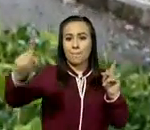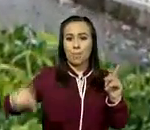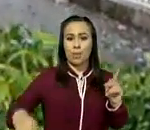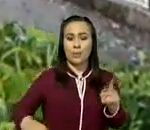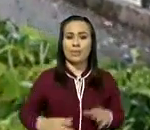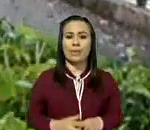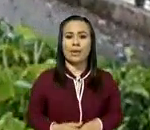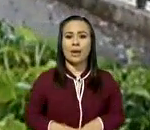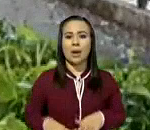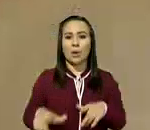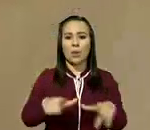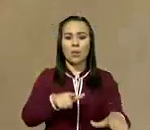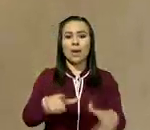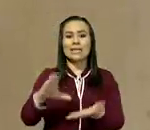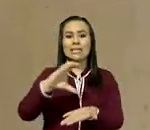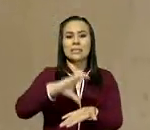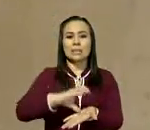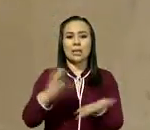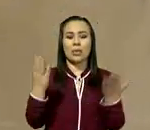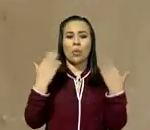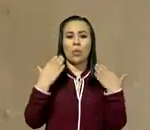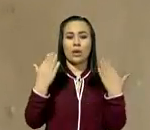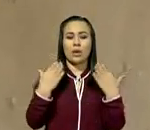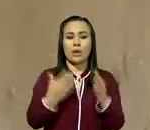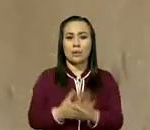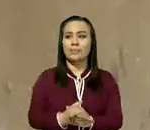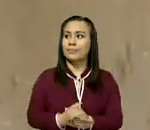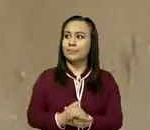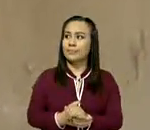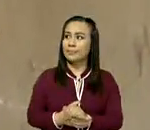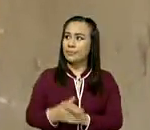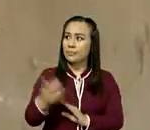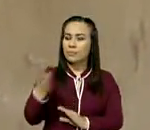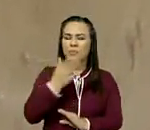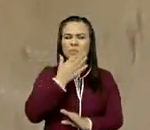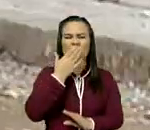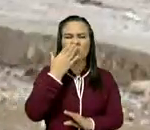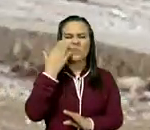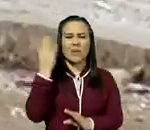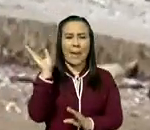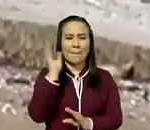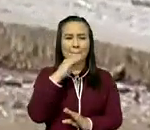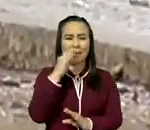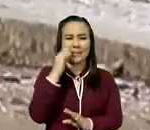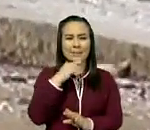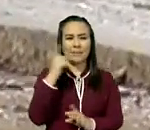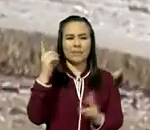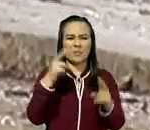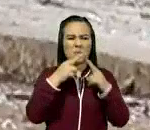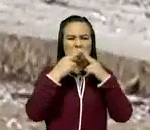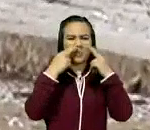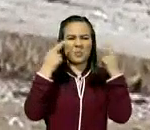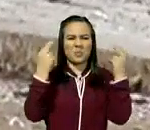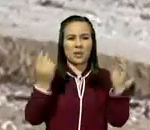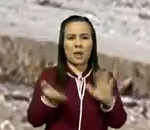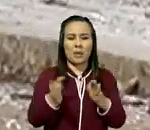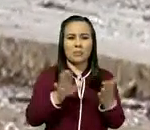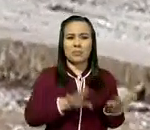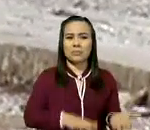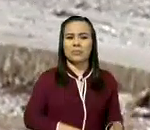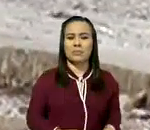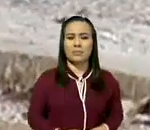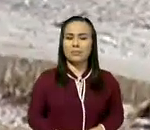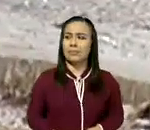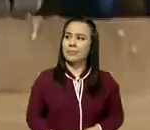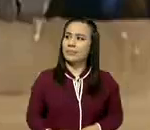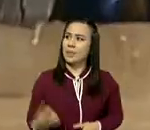elevados del centro de la ciudad de Guayaquil. El aroma también daba indicios de que algo poco común ocurría. Se